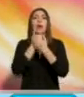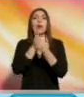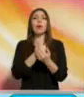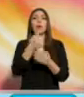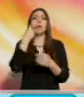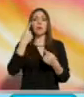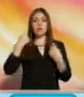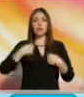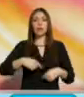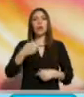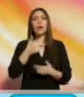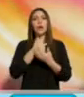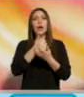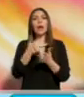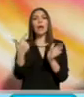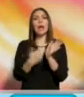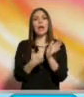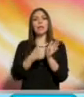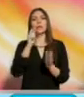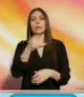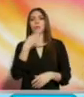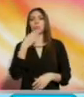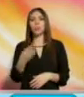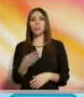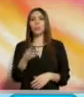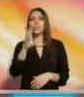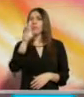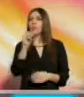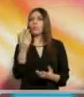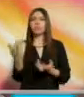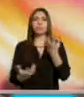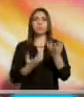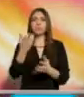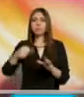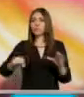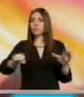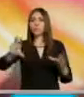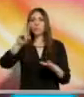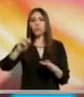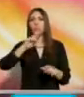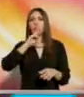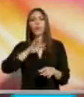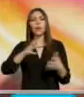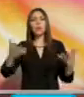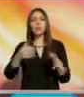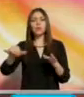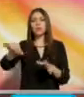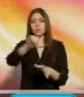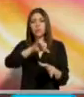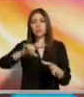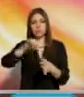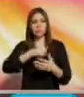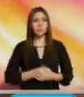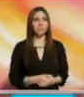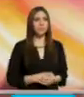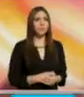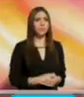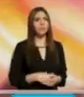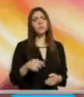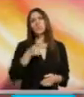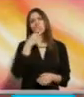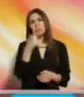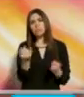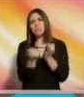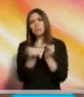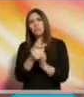consumiendo este tipo de grasas. Pero es muy importante no quemarlo, comerlo en crudo. Decían que el aceite de coco, ese no tienes problema